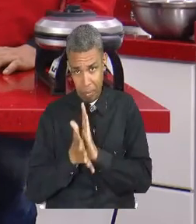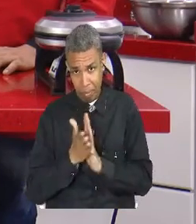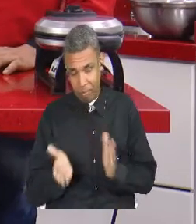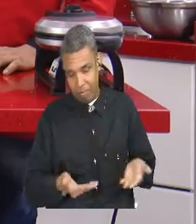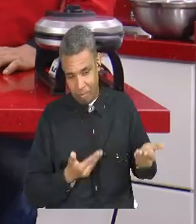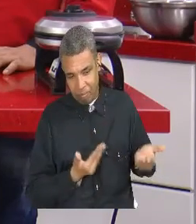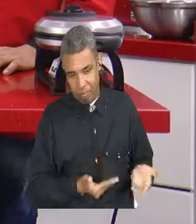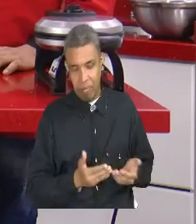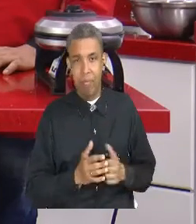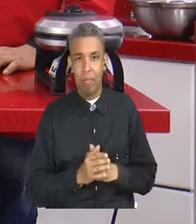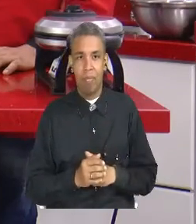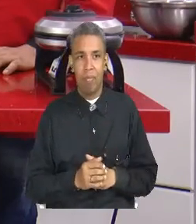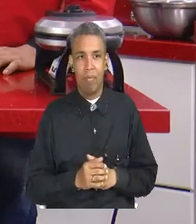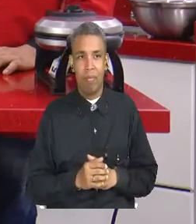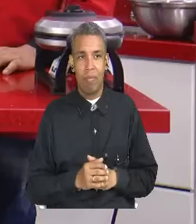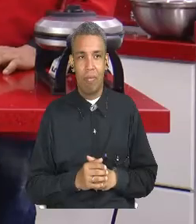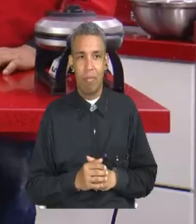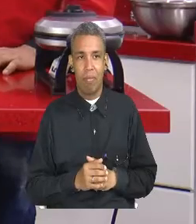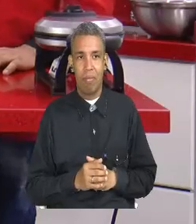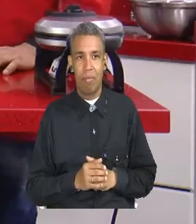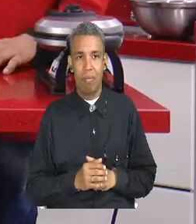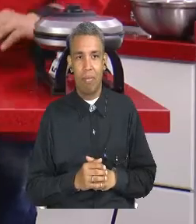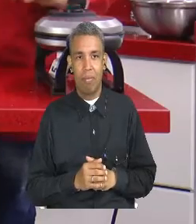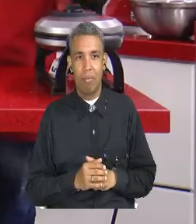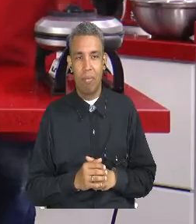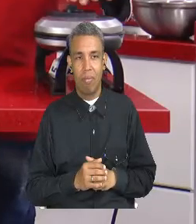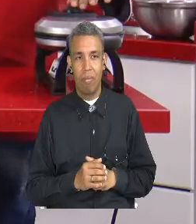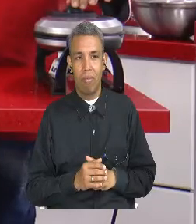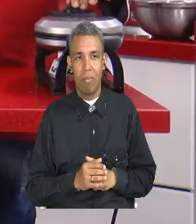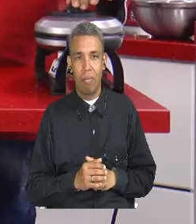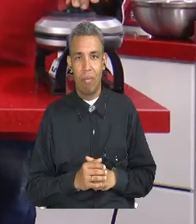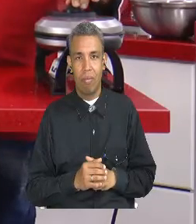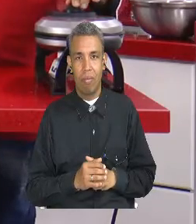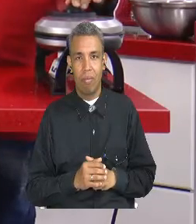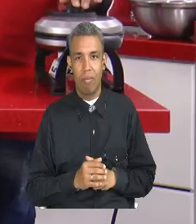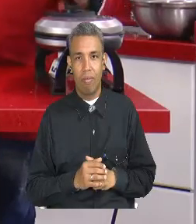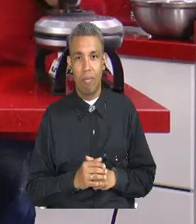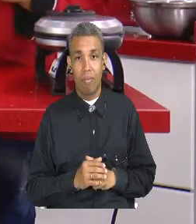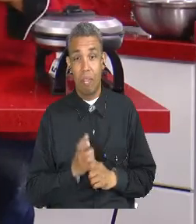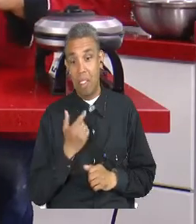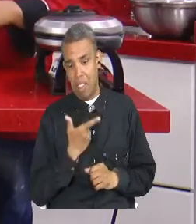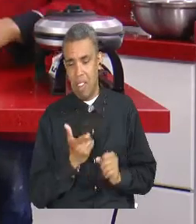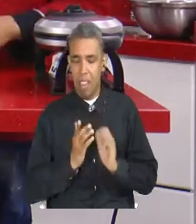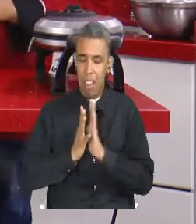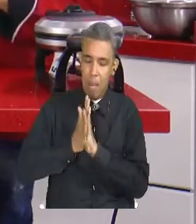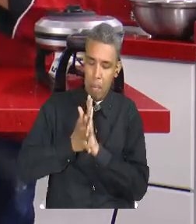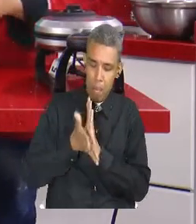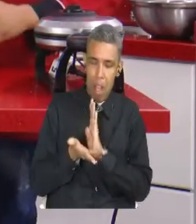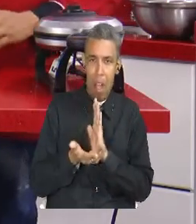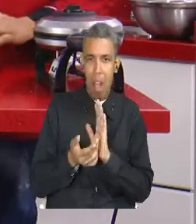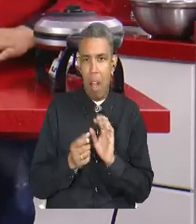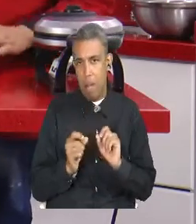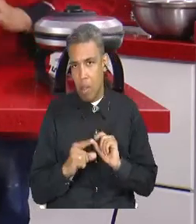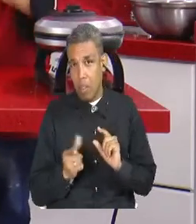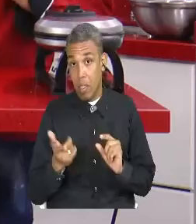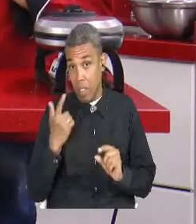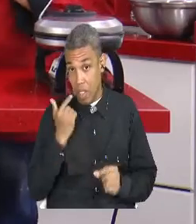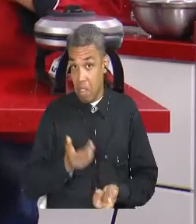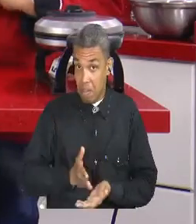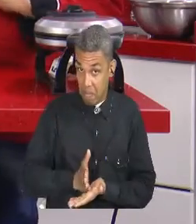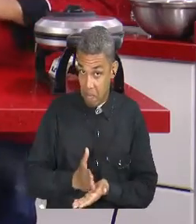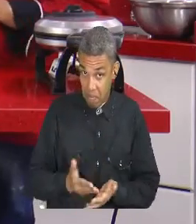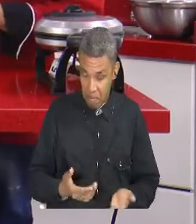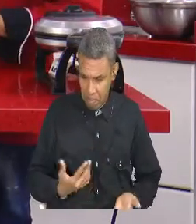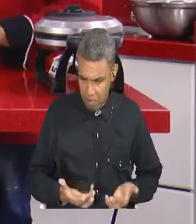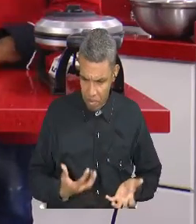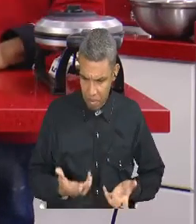Pero vámonos siguiendo manos a la obra, Wilson, ¿qué sí. te parece? Para que bueno. en este proceso vayamos interrogando. Listo, entonces en esta interrogación que la vamos a hacer a